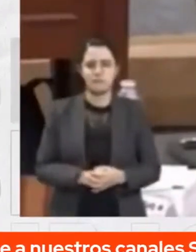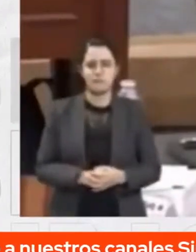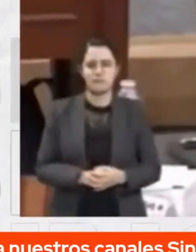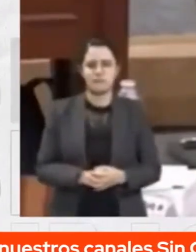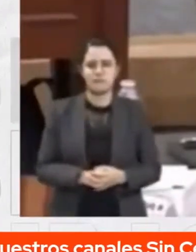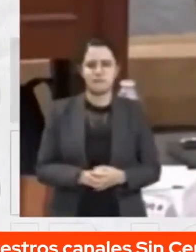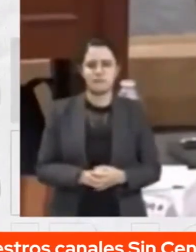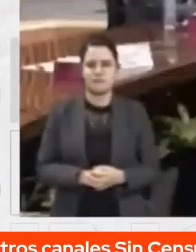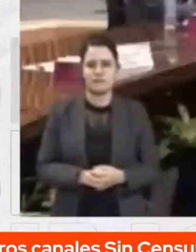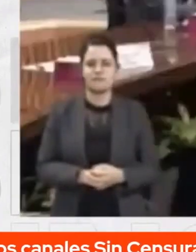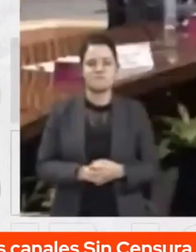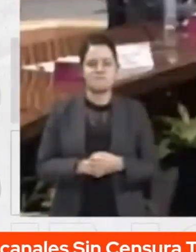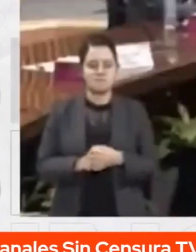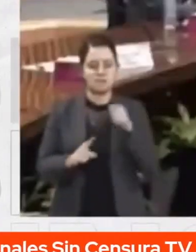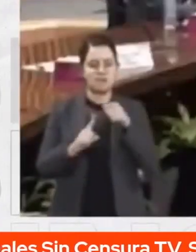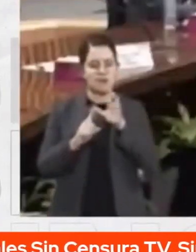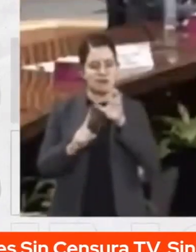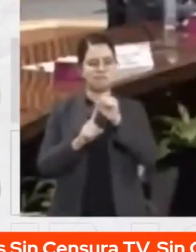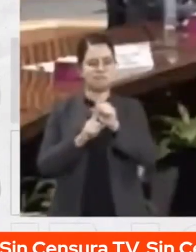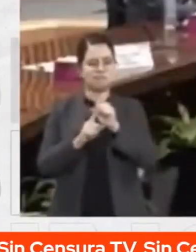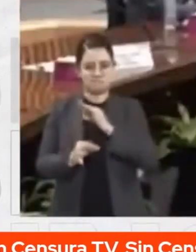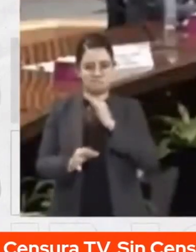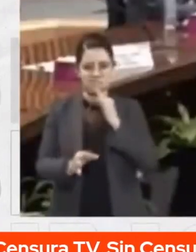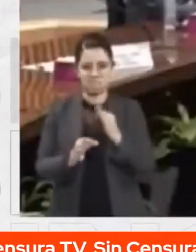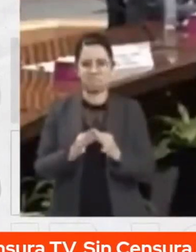Misión cumplida volvemos